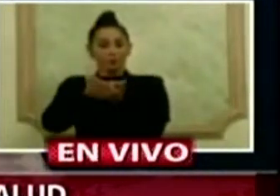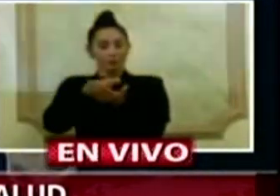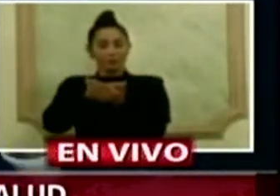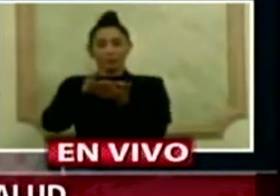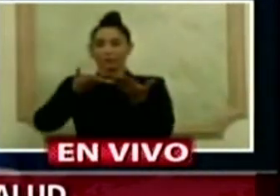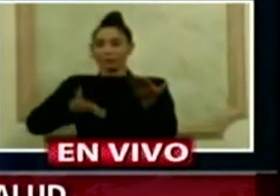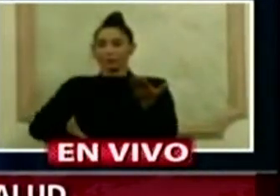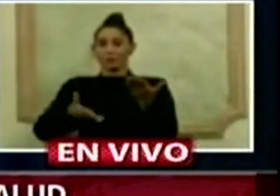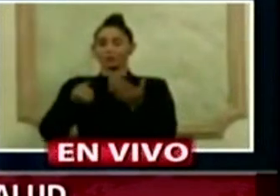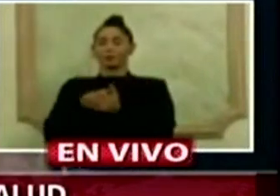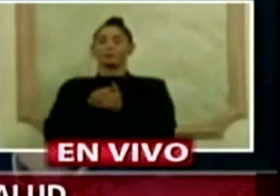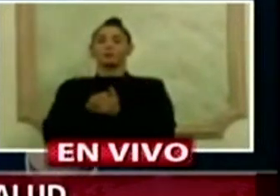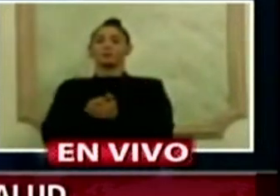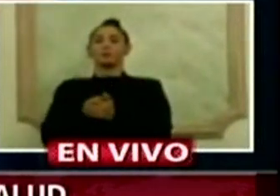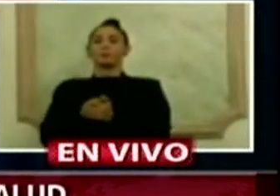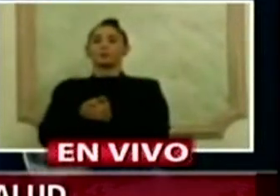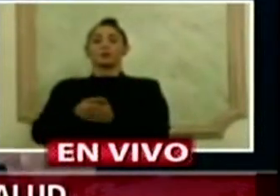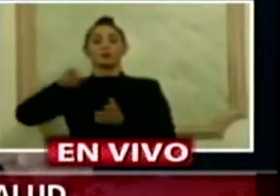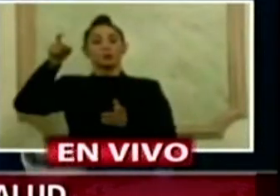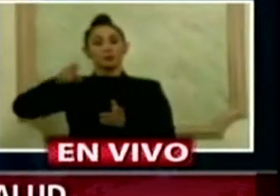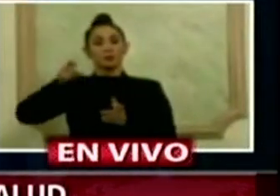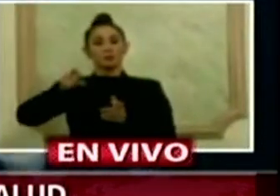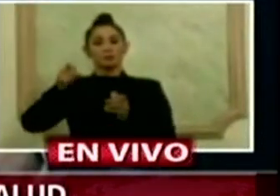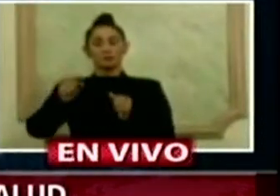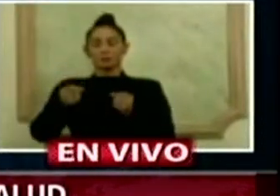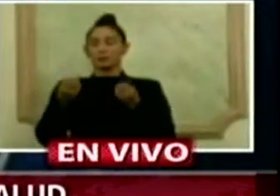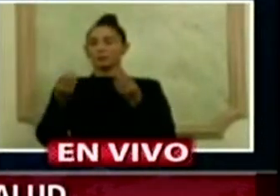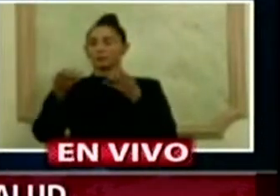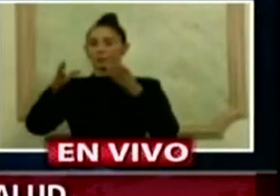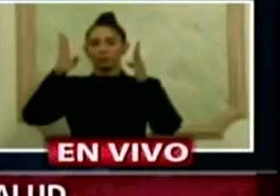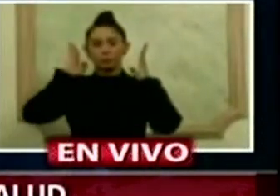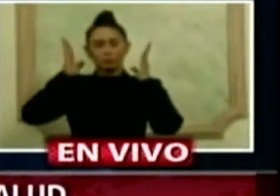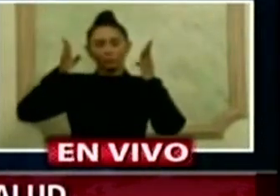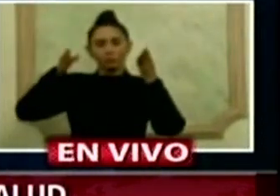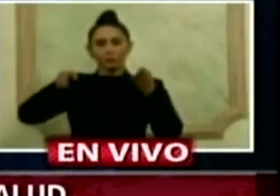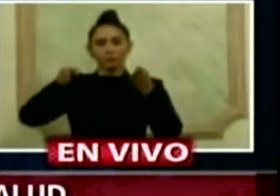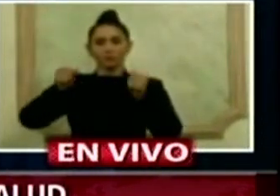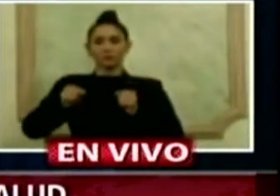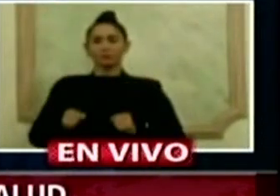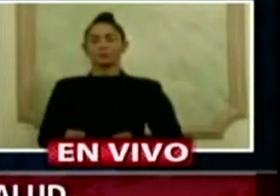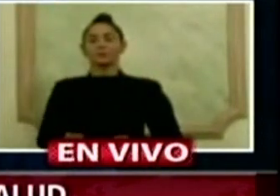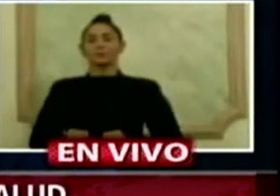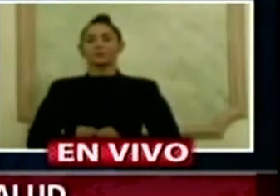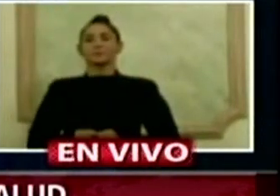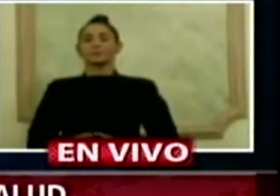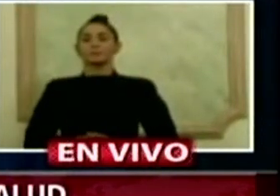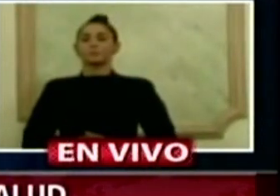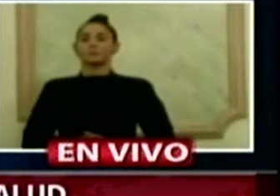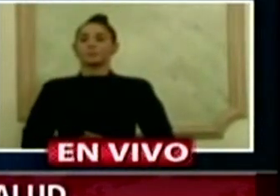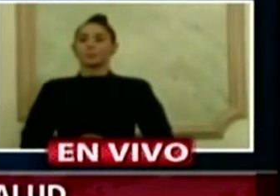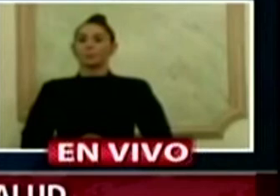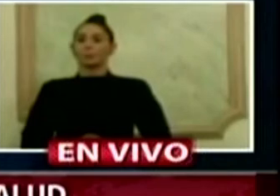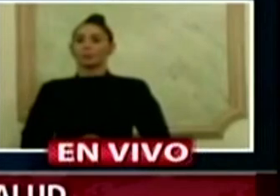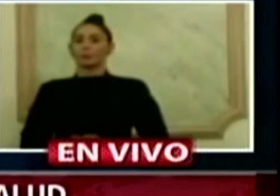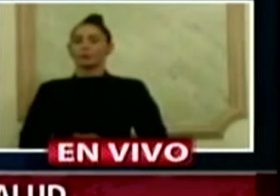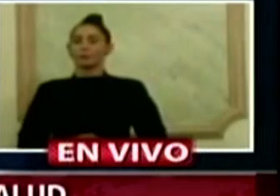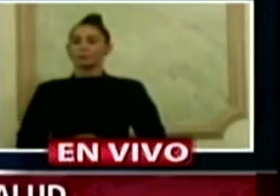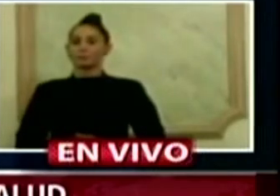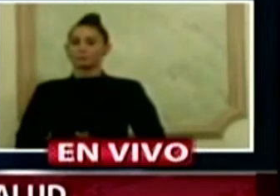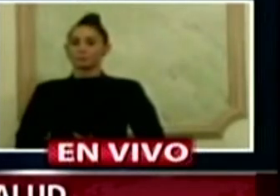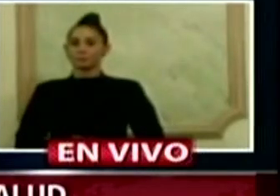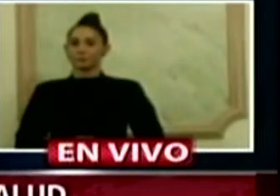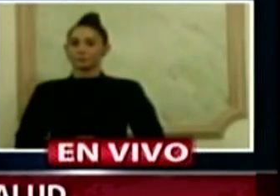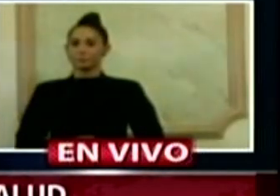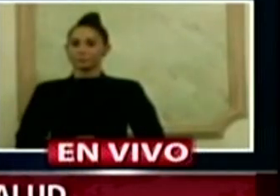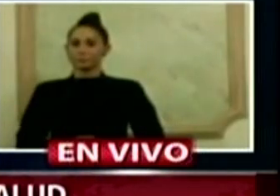es y requiere un gran ejercicio de unidad nacional. Y ese ejercicio de unidad nacional los